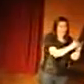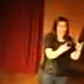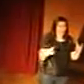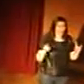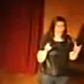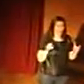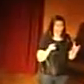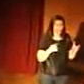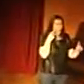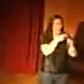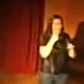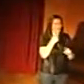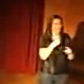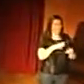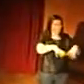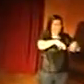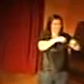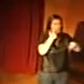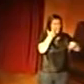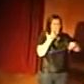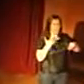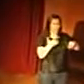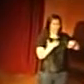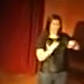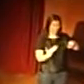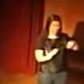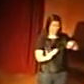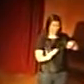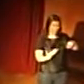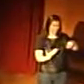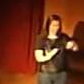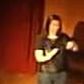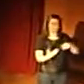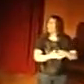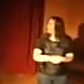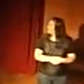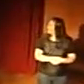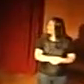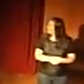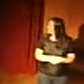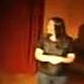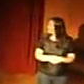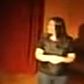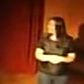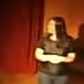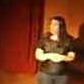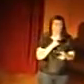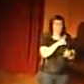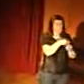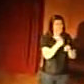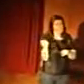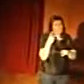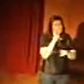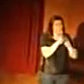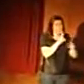y protagonizar de una forma evidente el el esta vista H además esta este tipo de vistas